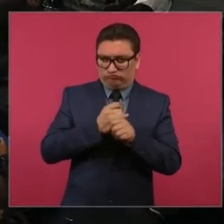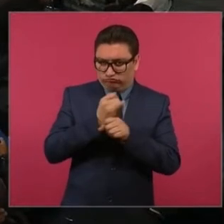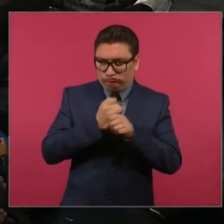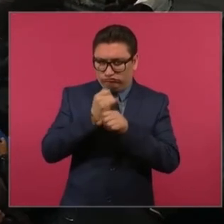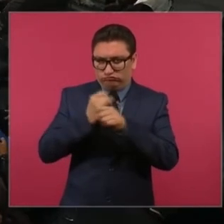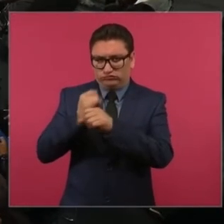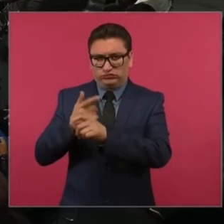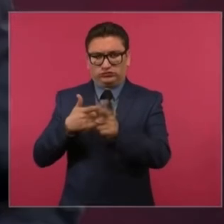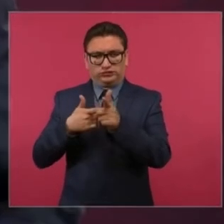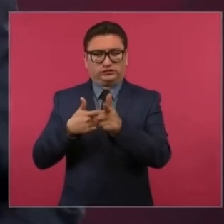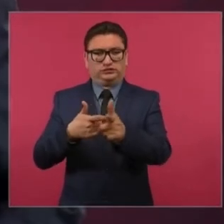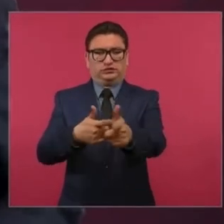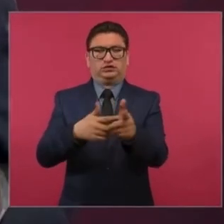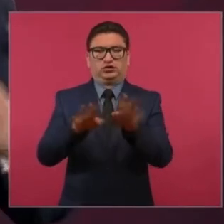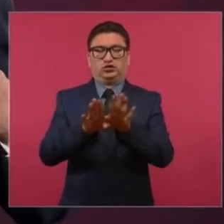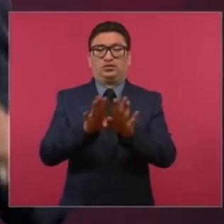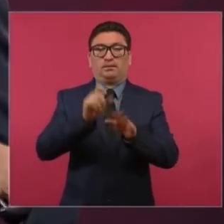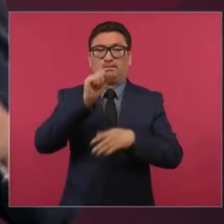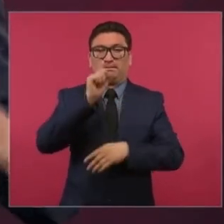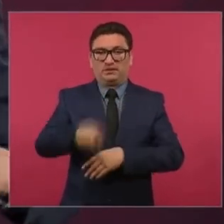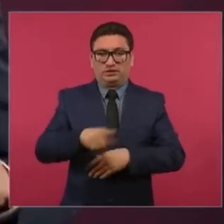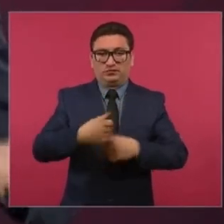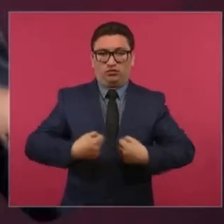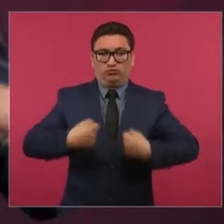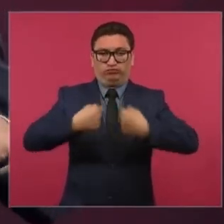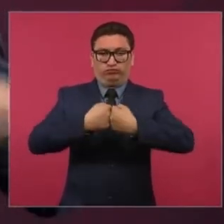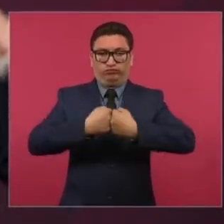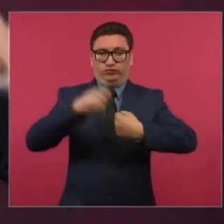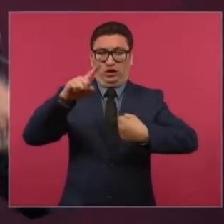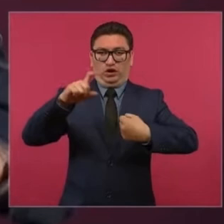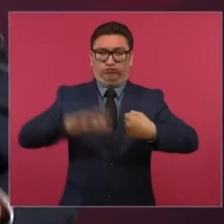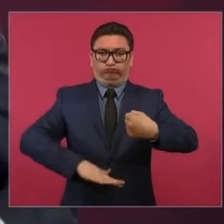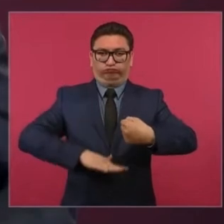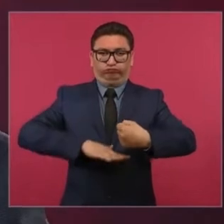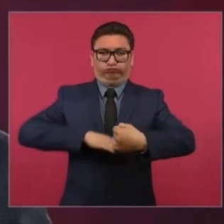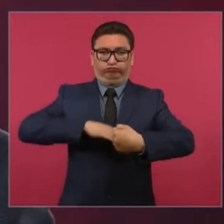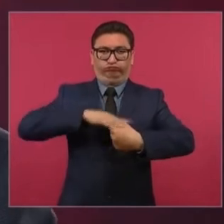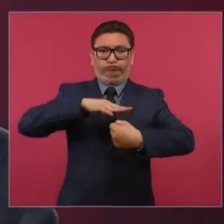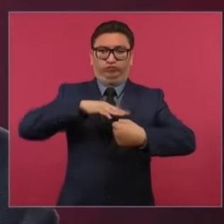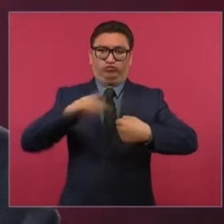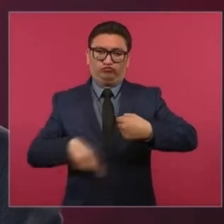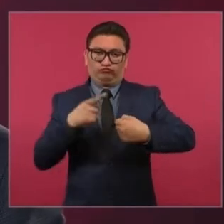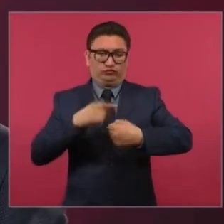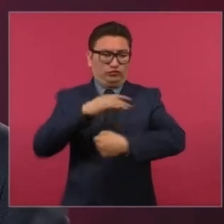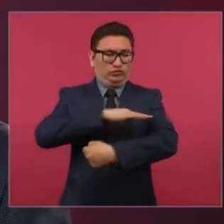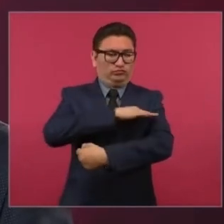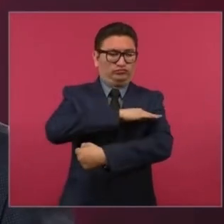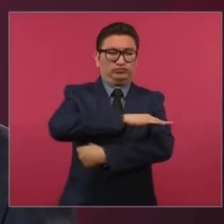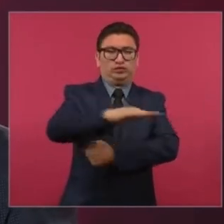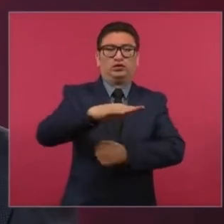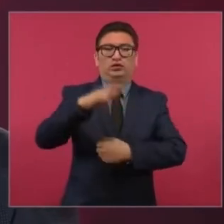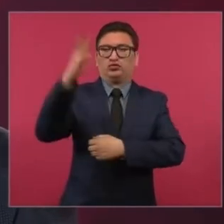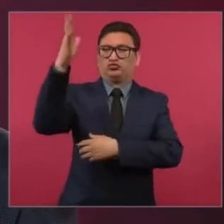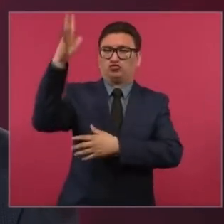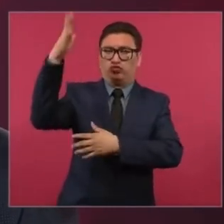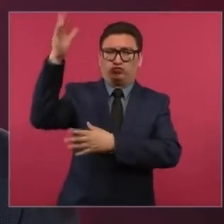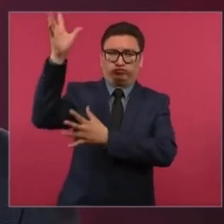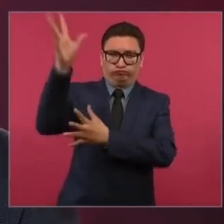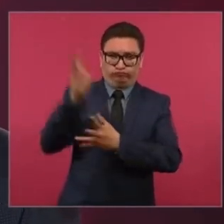en los propios embalses de las presas, lo cual nos dará un doble uso para las presas. Se está